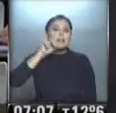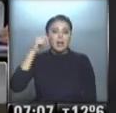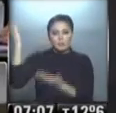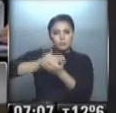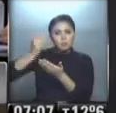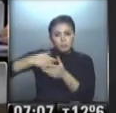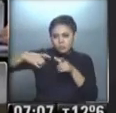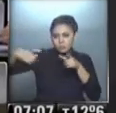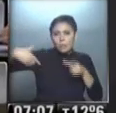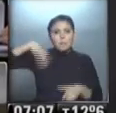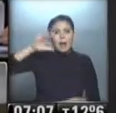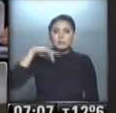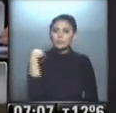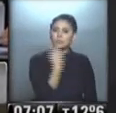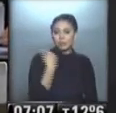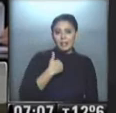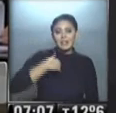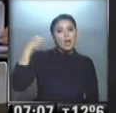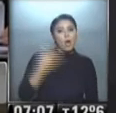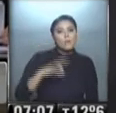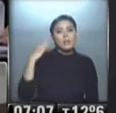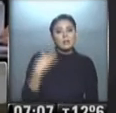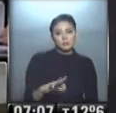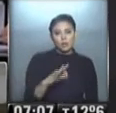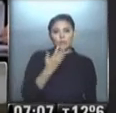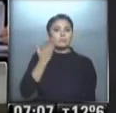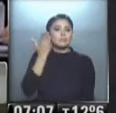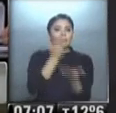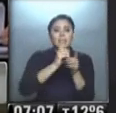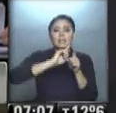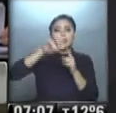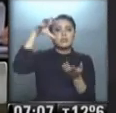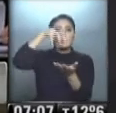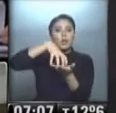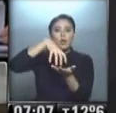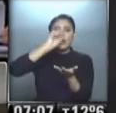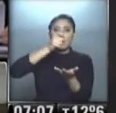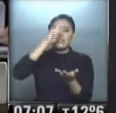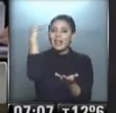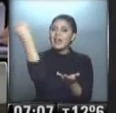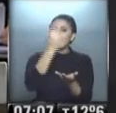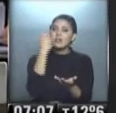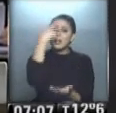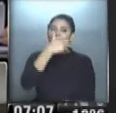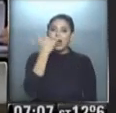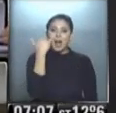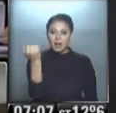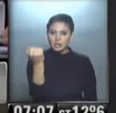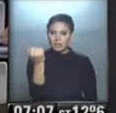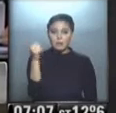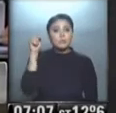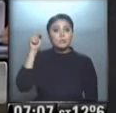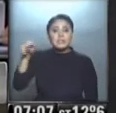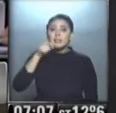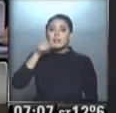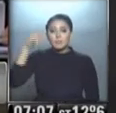a nuestro país en la obligación jurídica de recurrir a la Corte Internacional de La Haya, ya que afecta